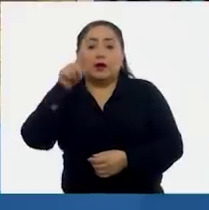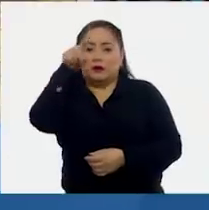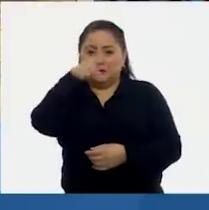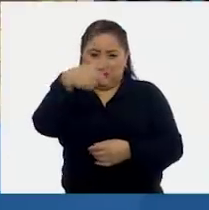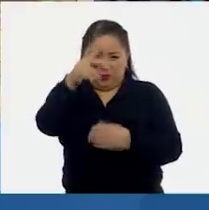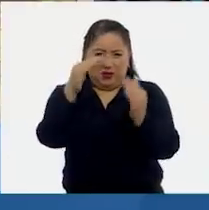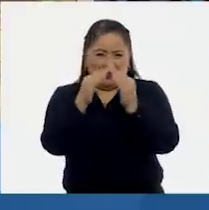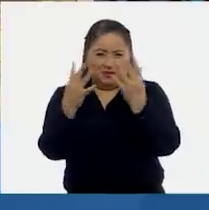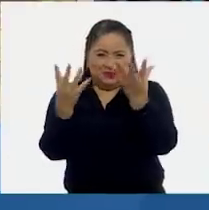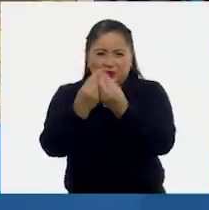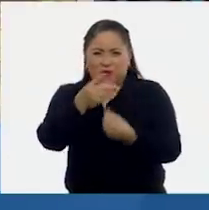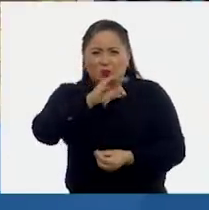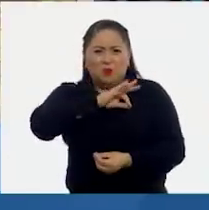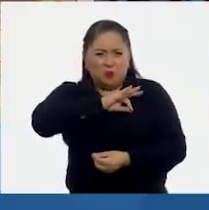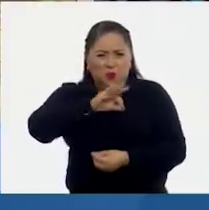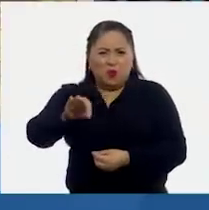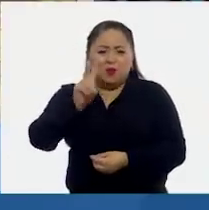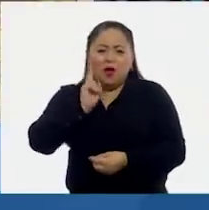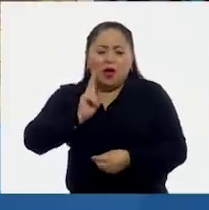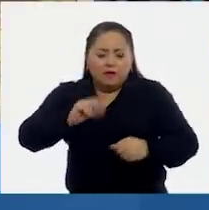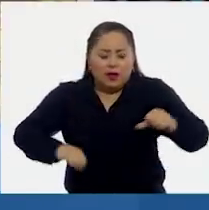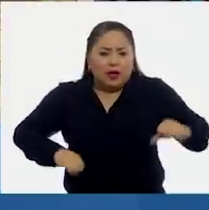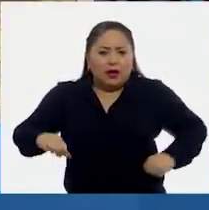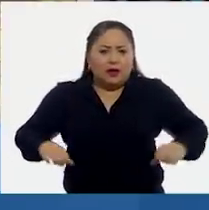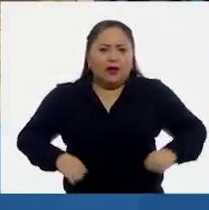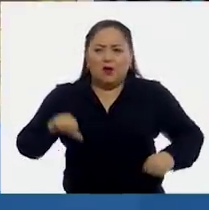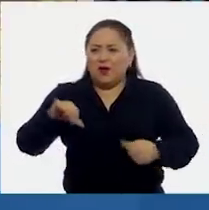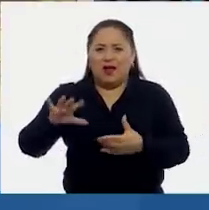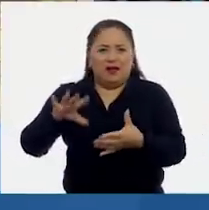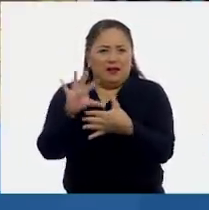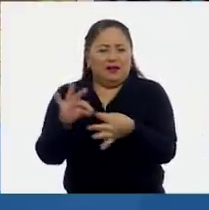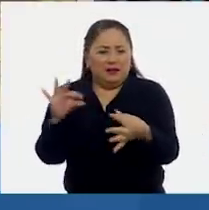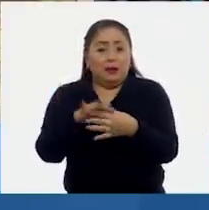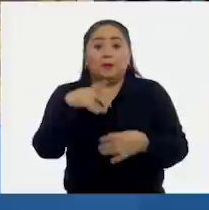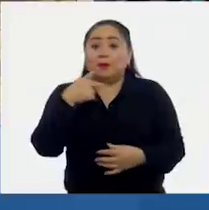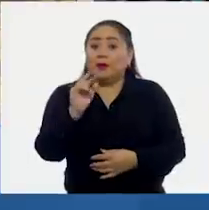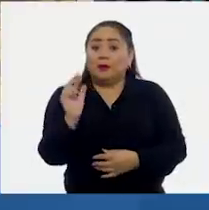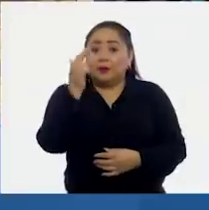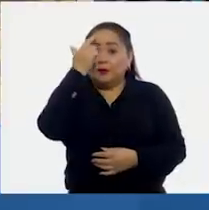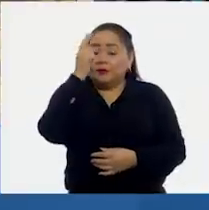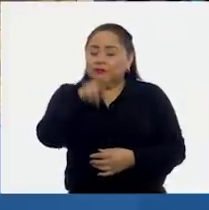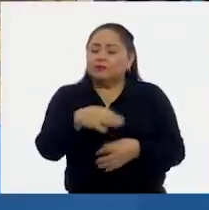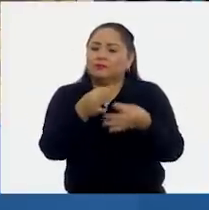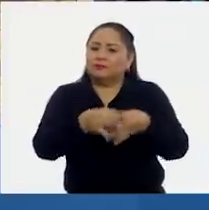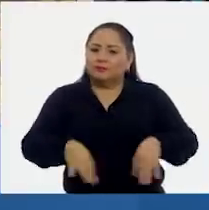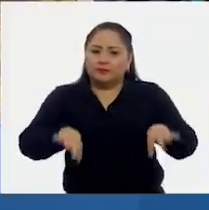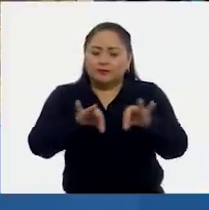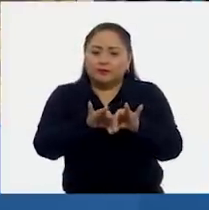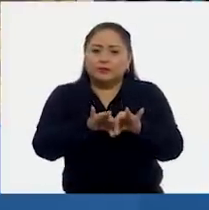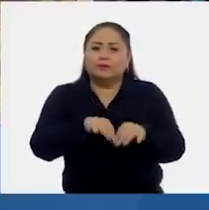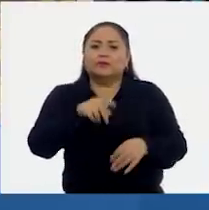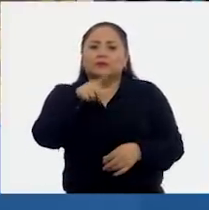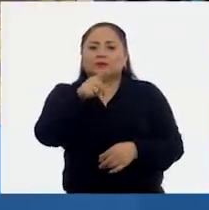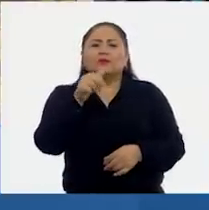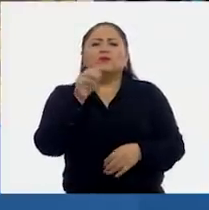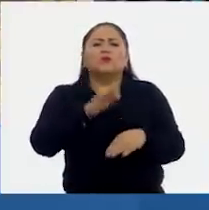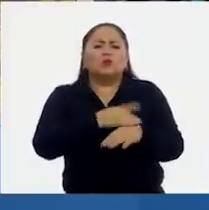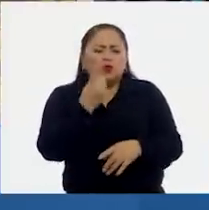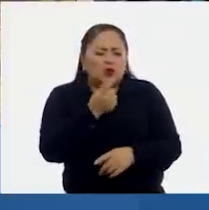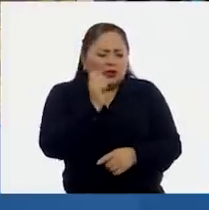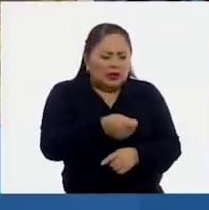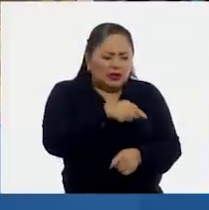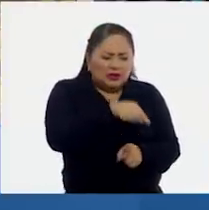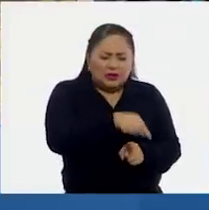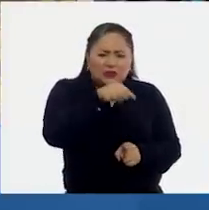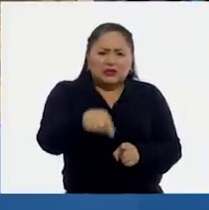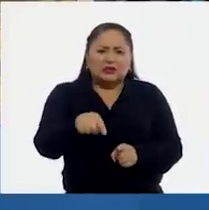sus familiares, pueden llevar a cabo una actividad como la que estamos haciendo. Recuerden que es importante que argumenten por qué ubican